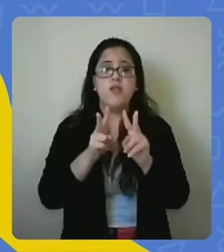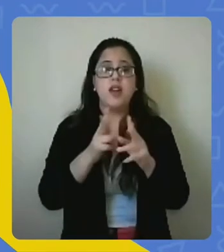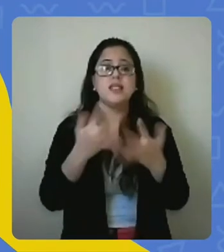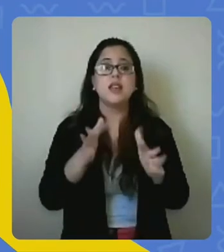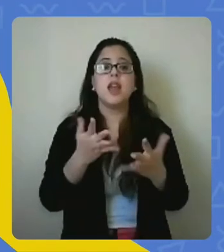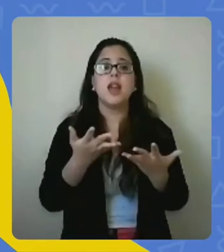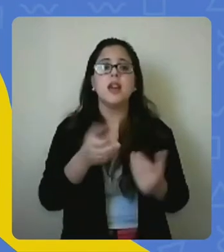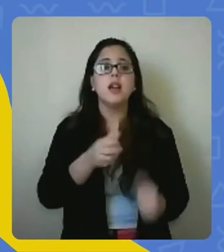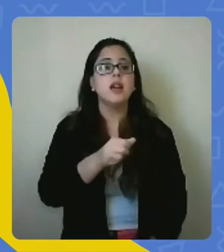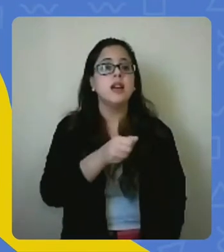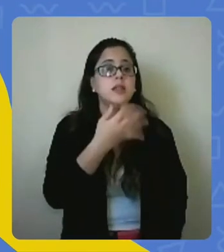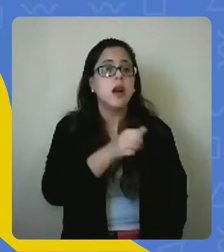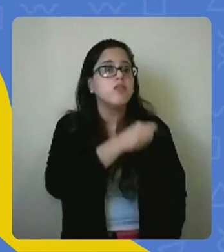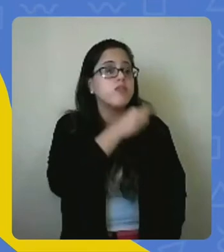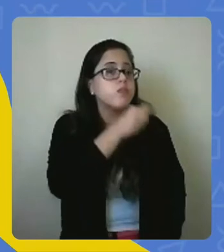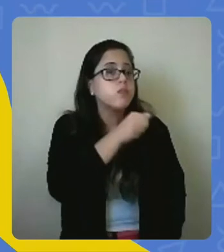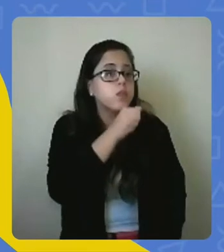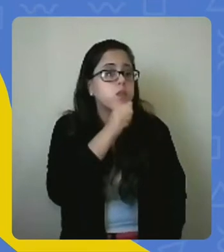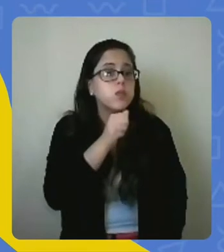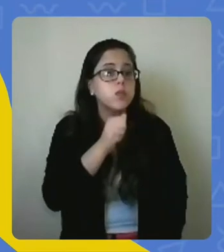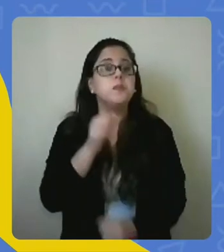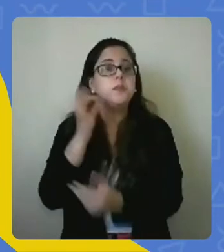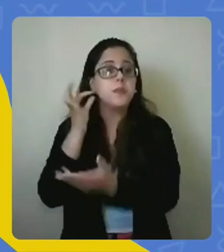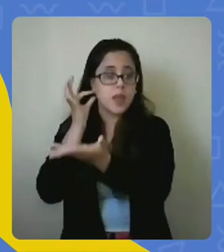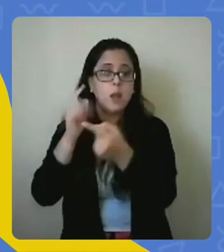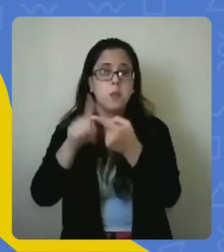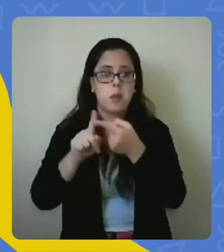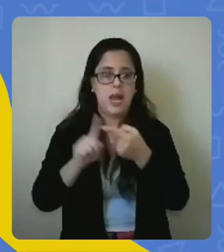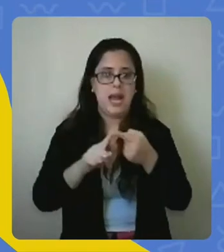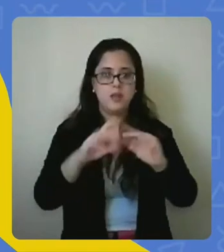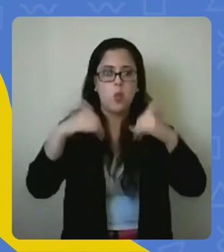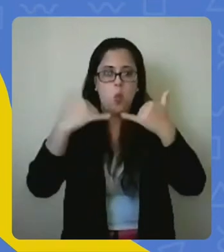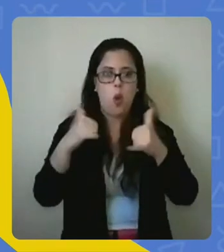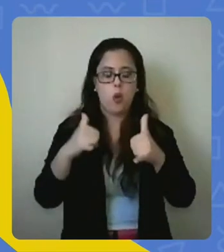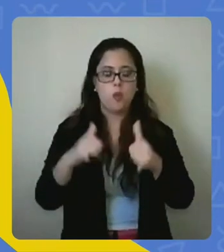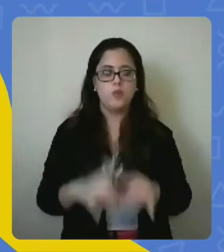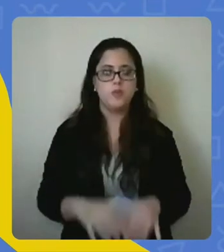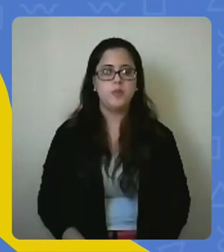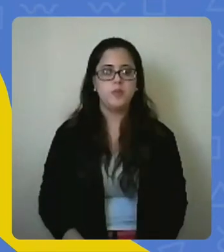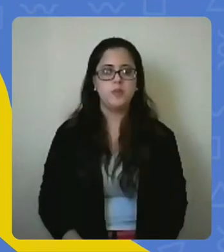de ellas que participó del juego.